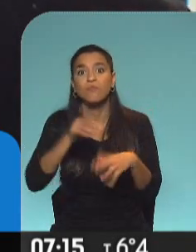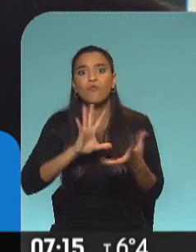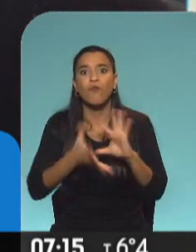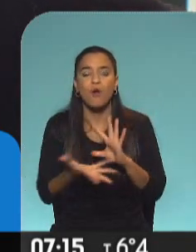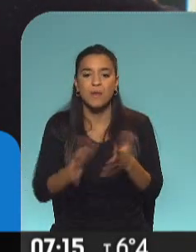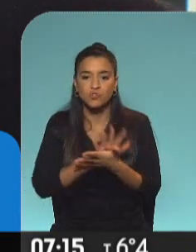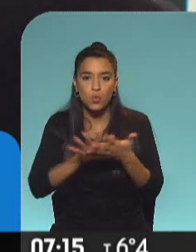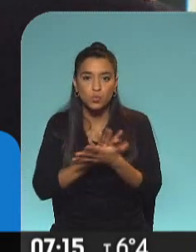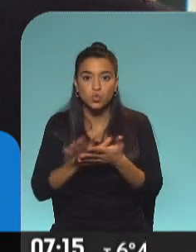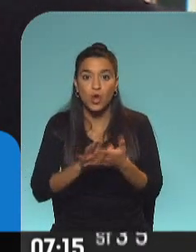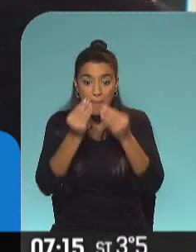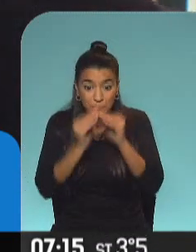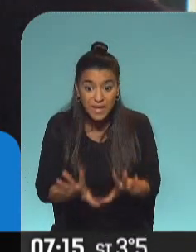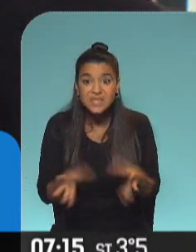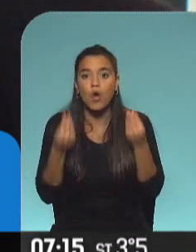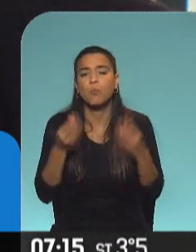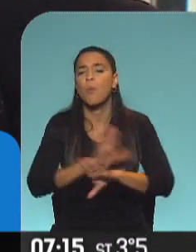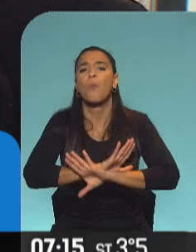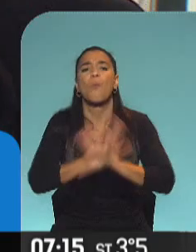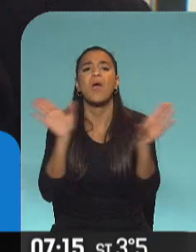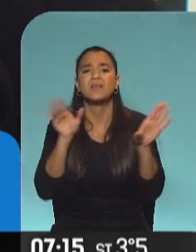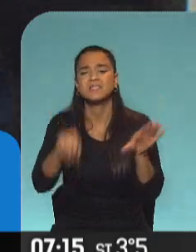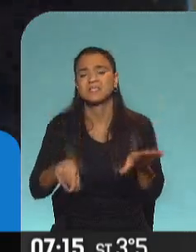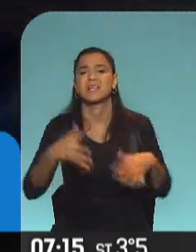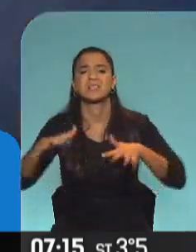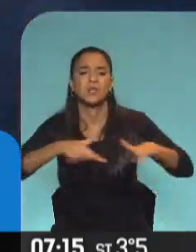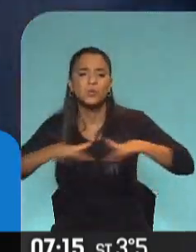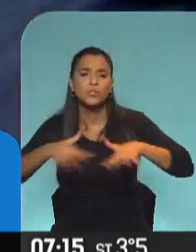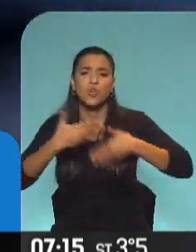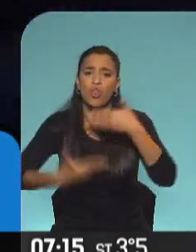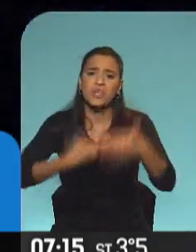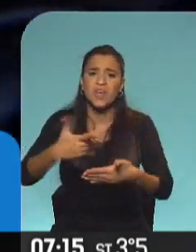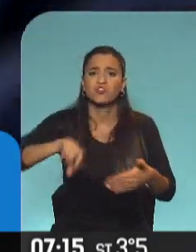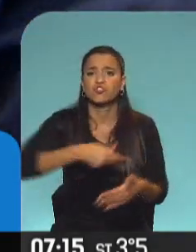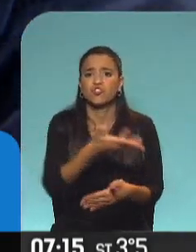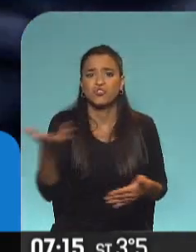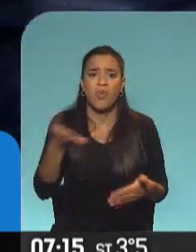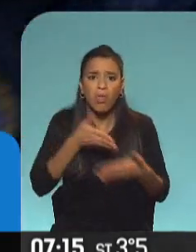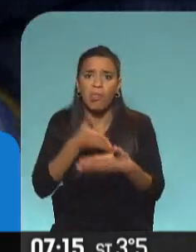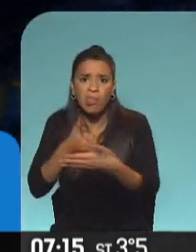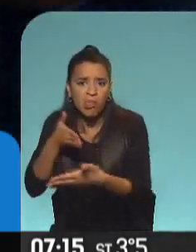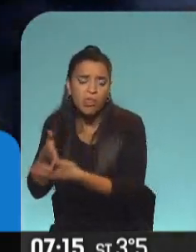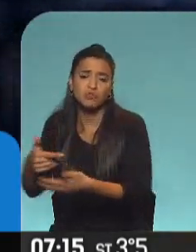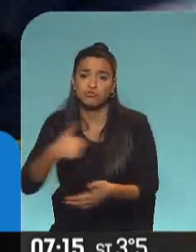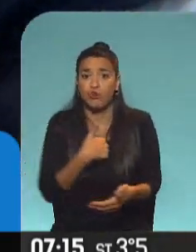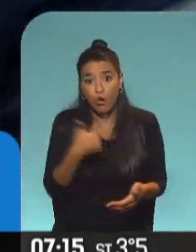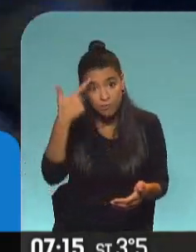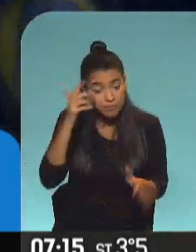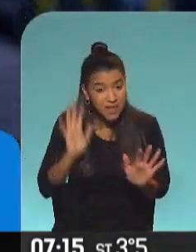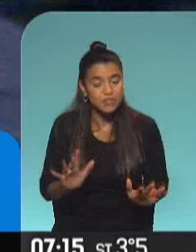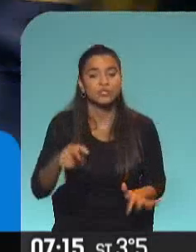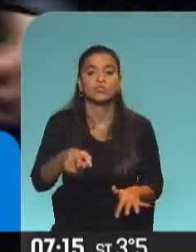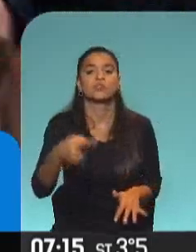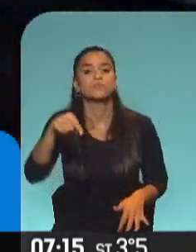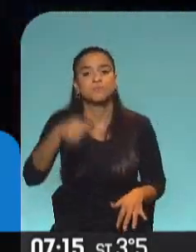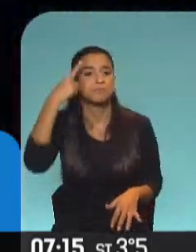los problemas de la Argentina es terminar con todas estas cosas que perturban el desarrollo de una sociedad. Yo personalmente no tengo dudas de que esto lo